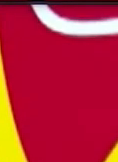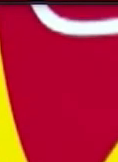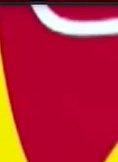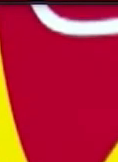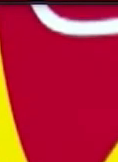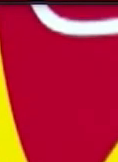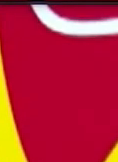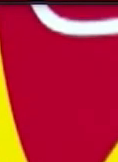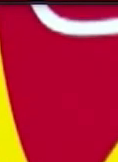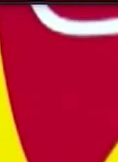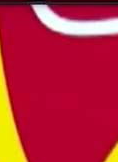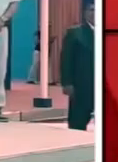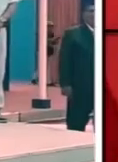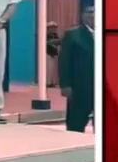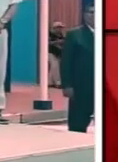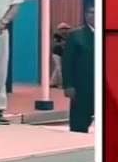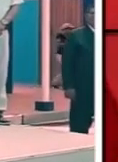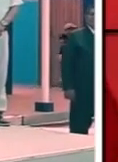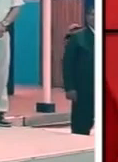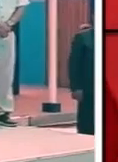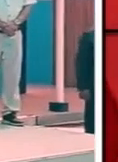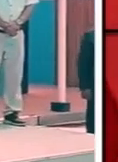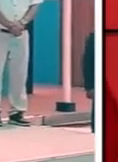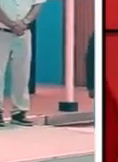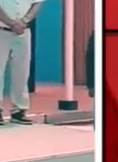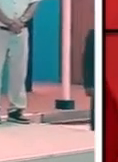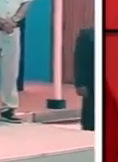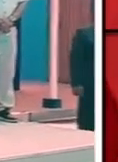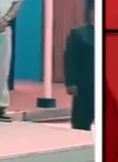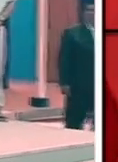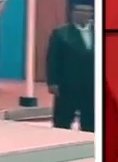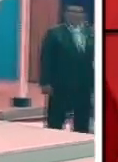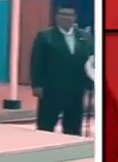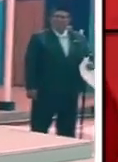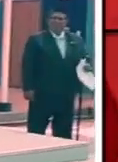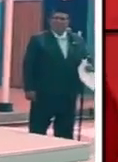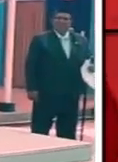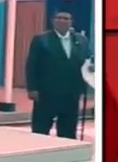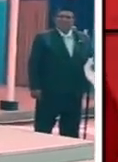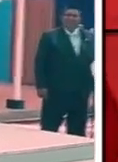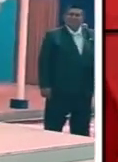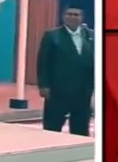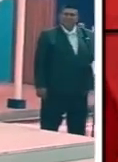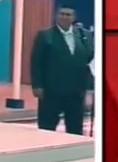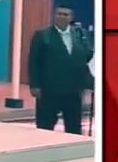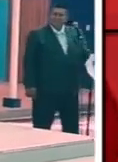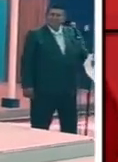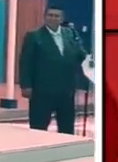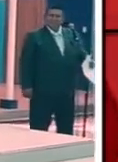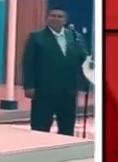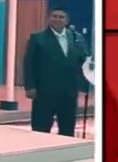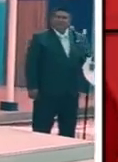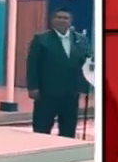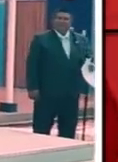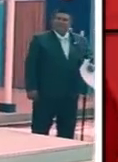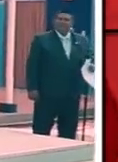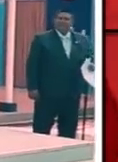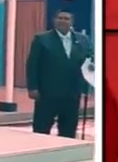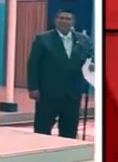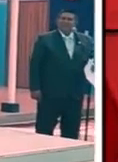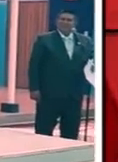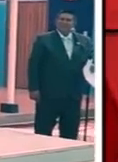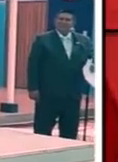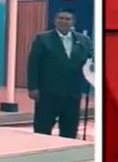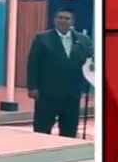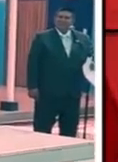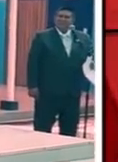memes escuchemos la competencia dice Acuña ineficiente no hace nada no